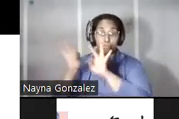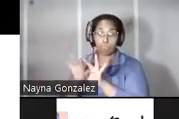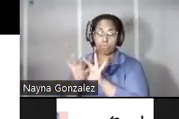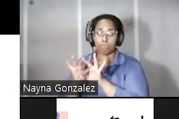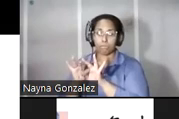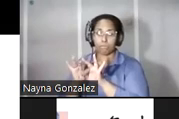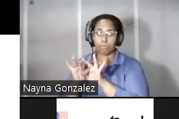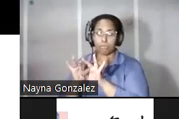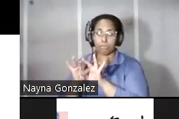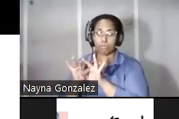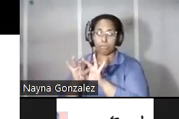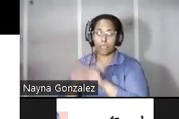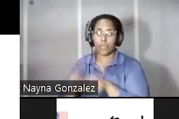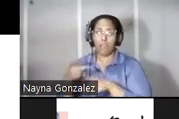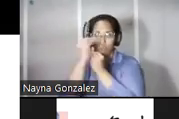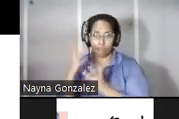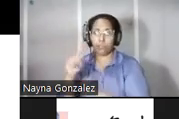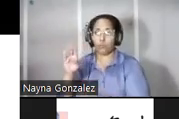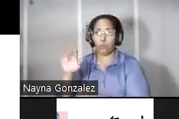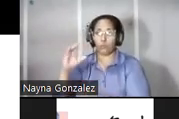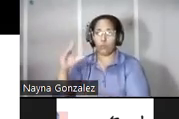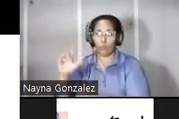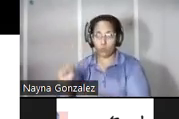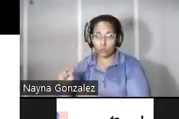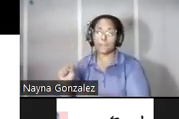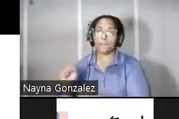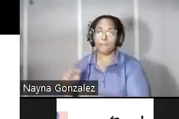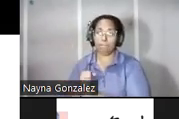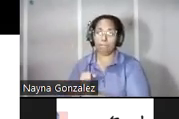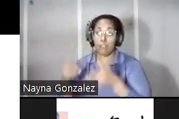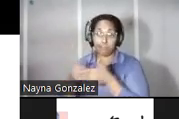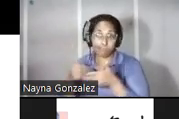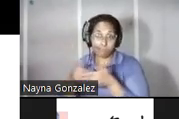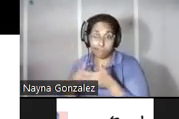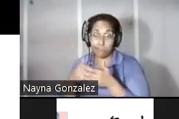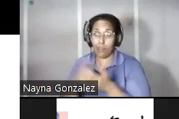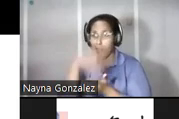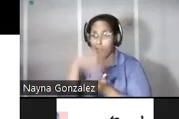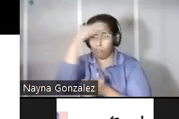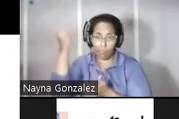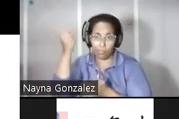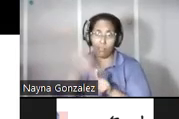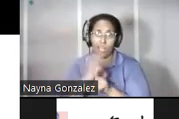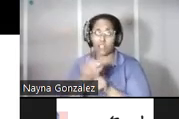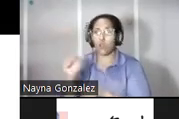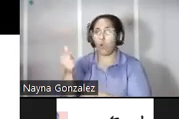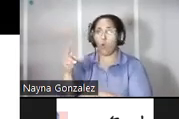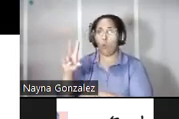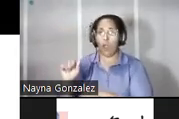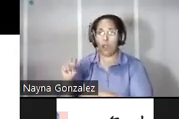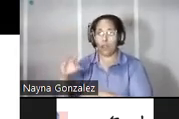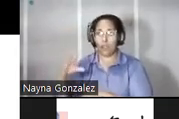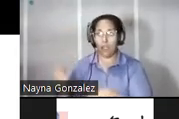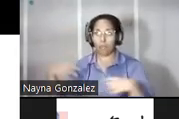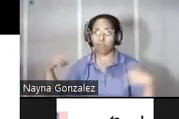resalto un estrago concreto de la tuberculosis en la isla al acercarme al olvidado y entonces llamado caso